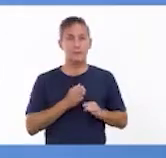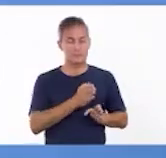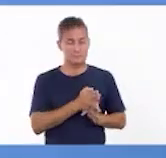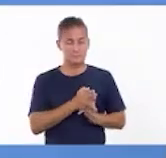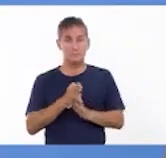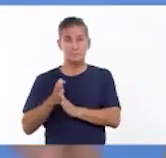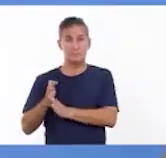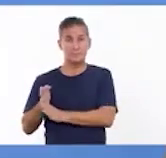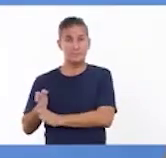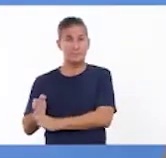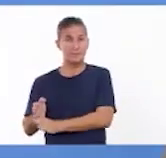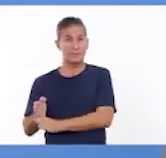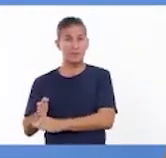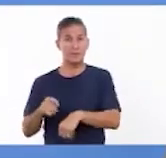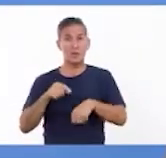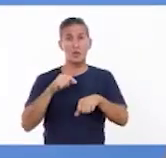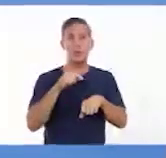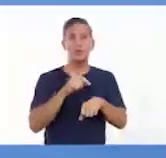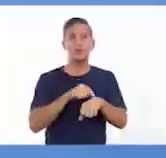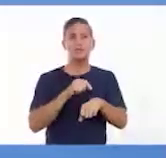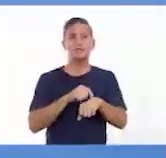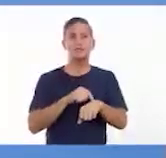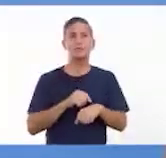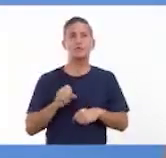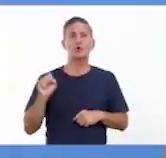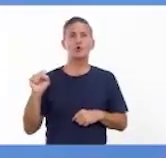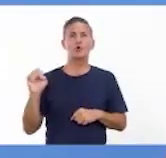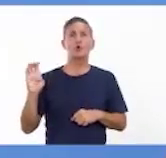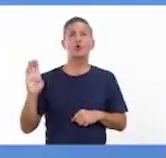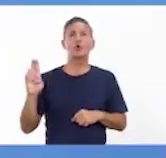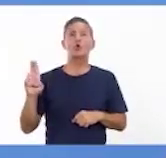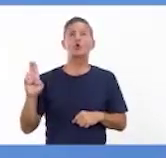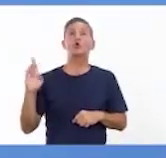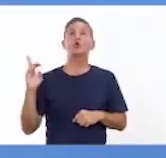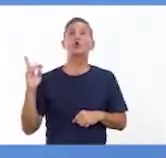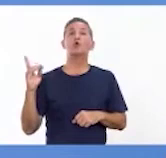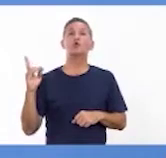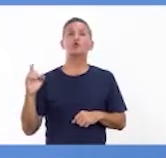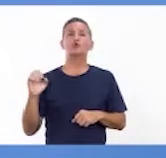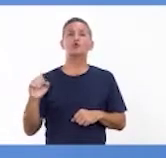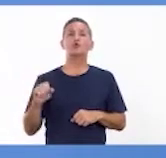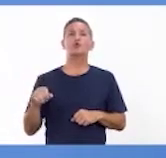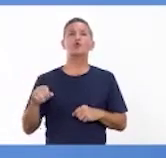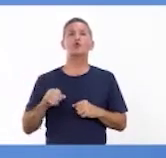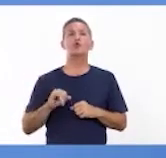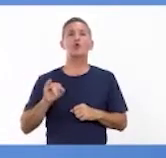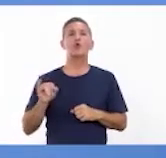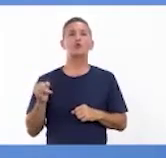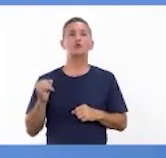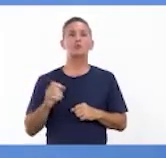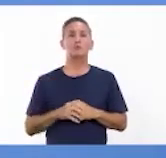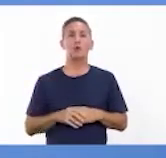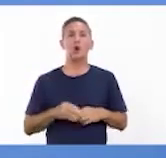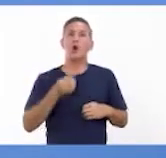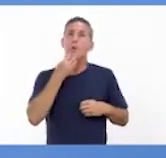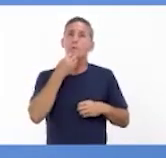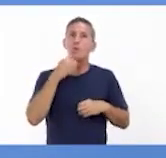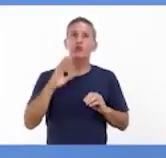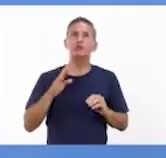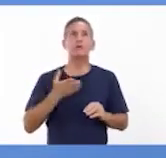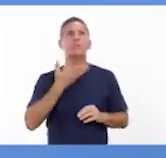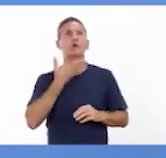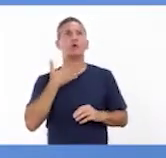Pasamos al tiempo subjuntivo. La acción tiene un sentido posible o deseado.